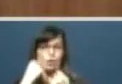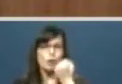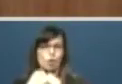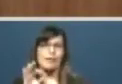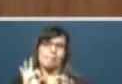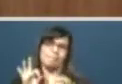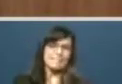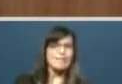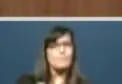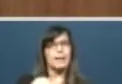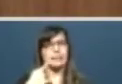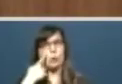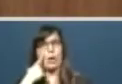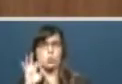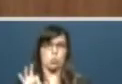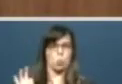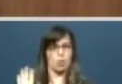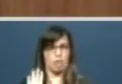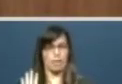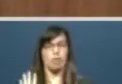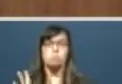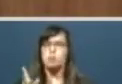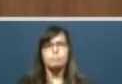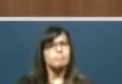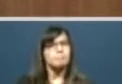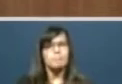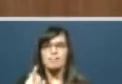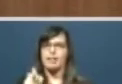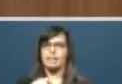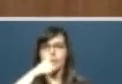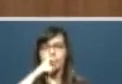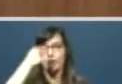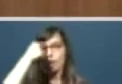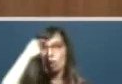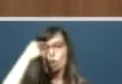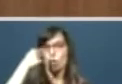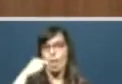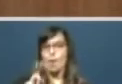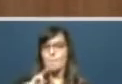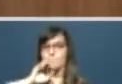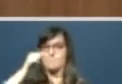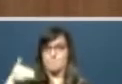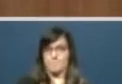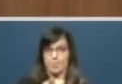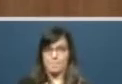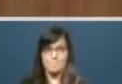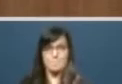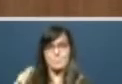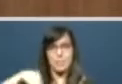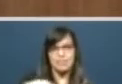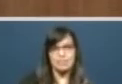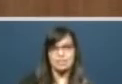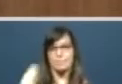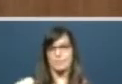es necesario recordar que el aumento del pib contenido en el cuadro macro de nuestros presupuestos